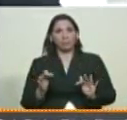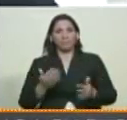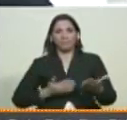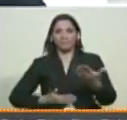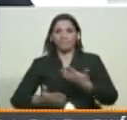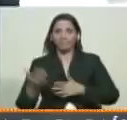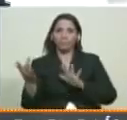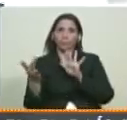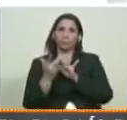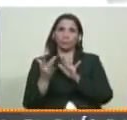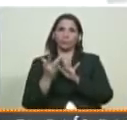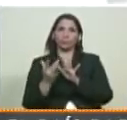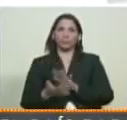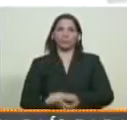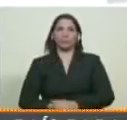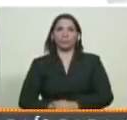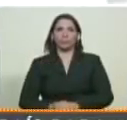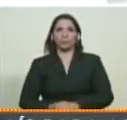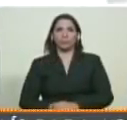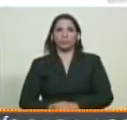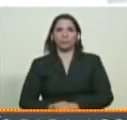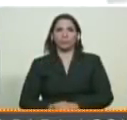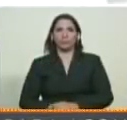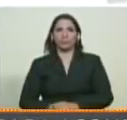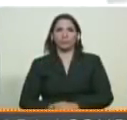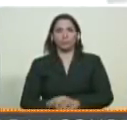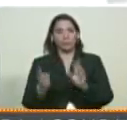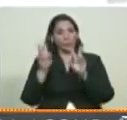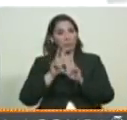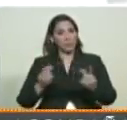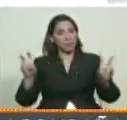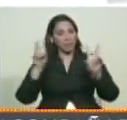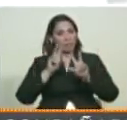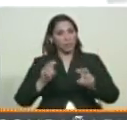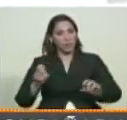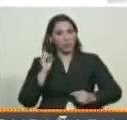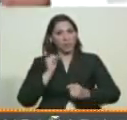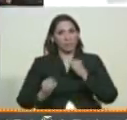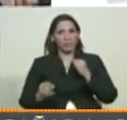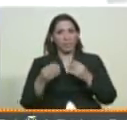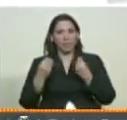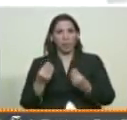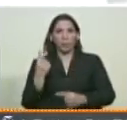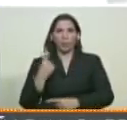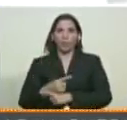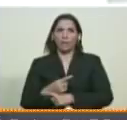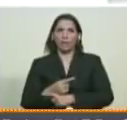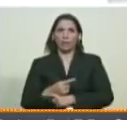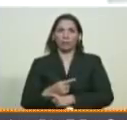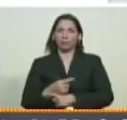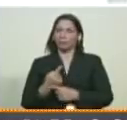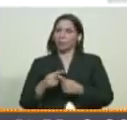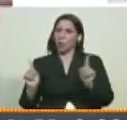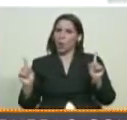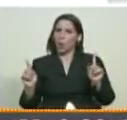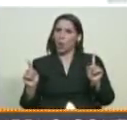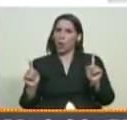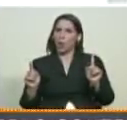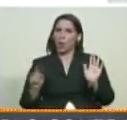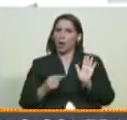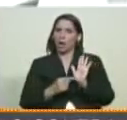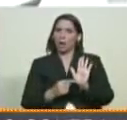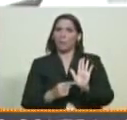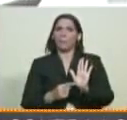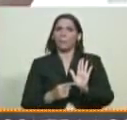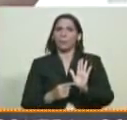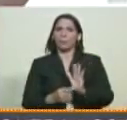a que las investigaciones culminen como debe ser. Tenemos otro ejemplo y lo quiero